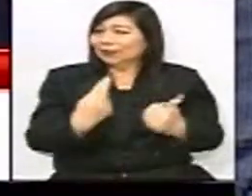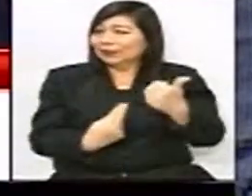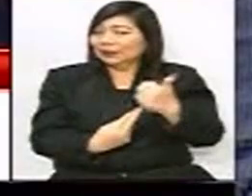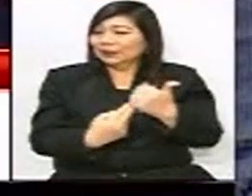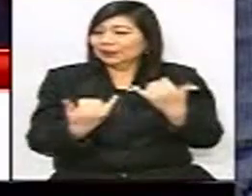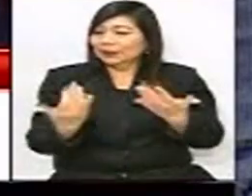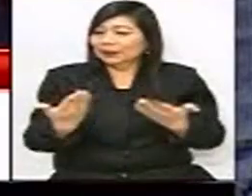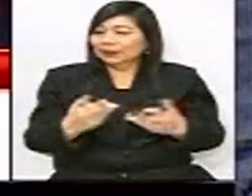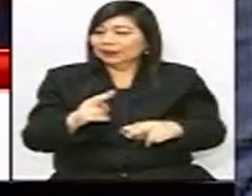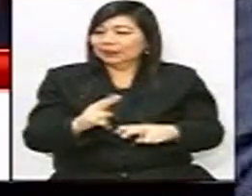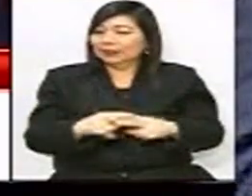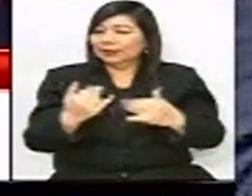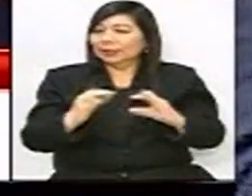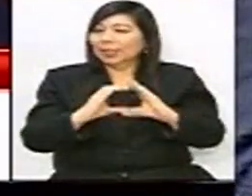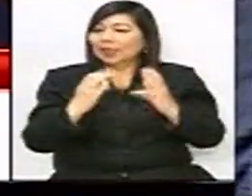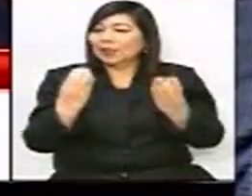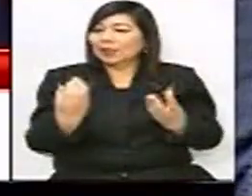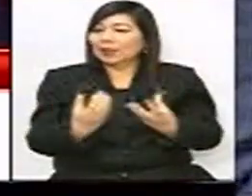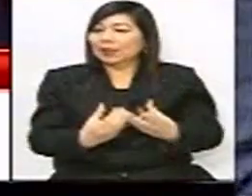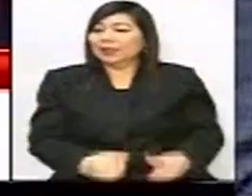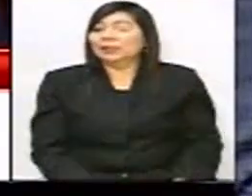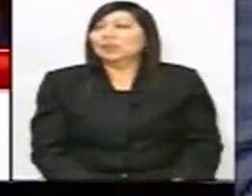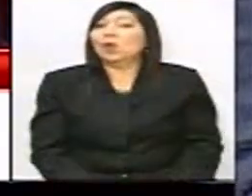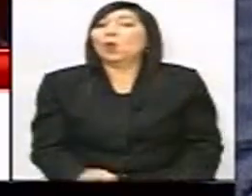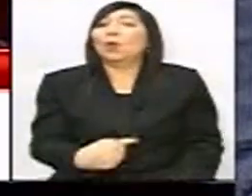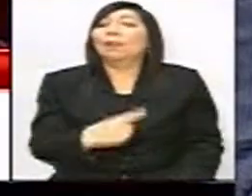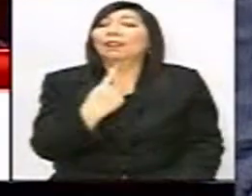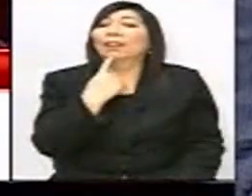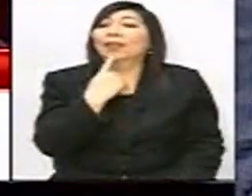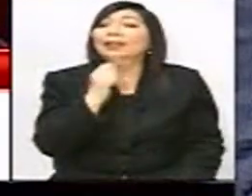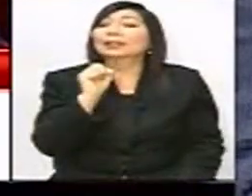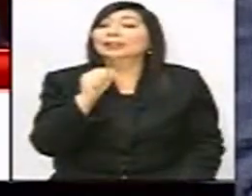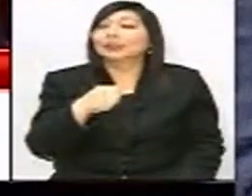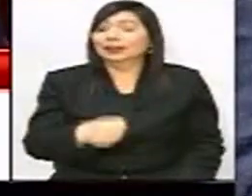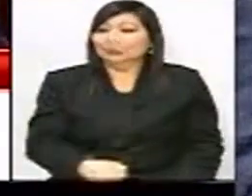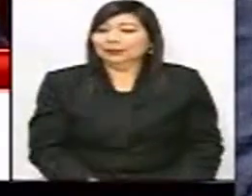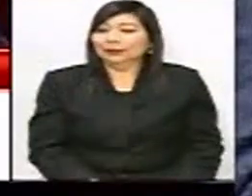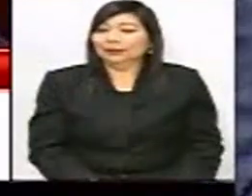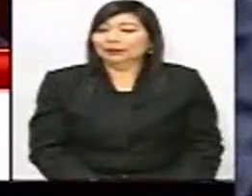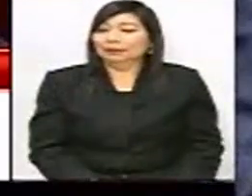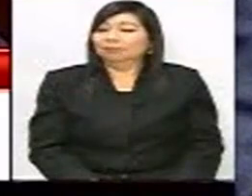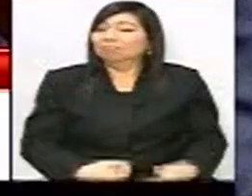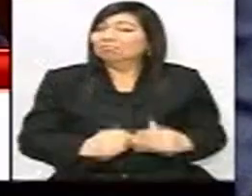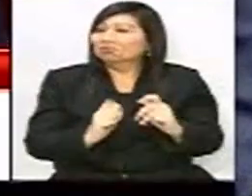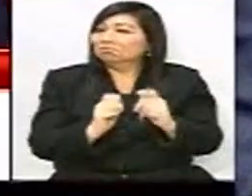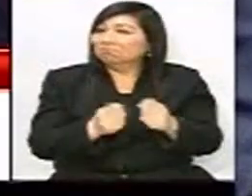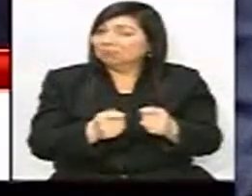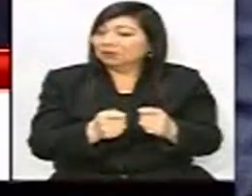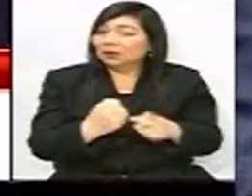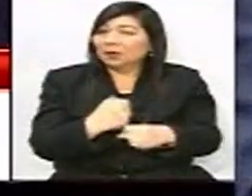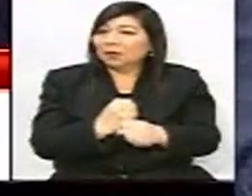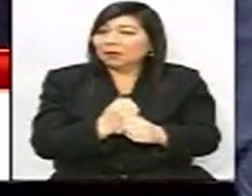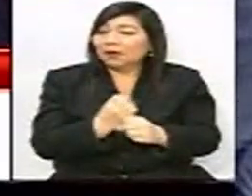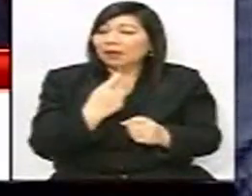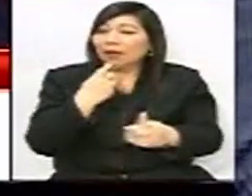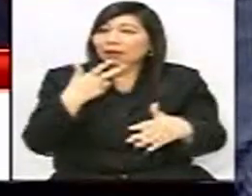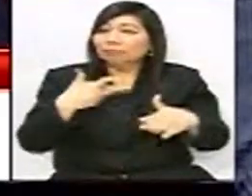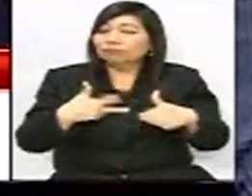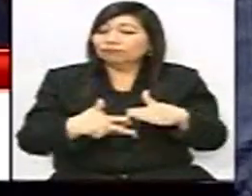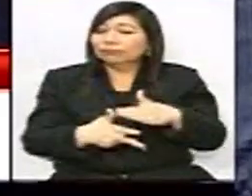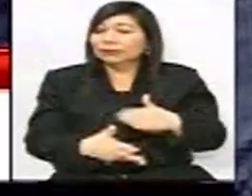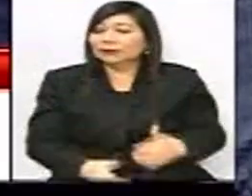aquí ahora sentado en este Congreso de la República, cuando decía sí es prudente entregar la otra etapa de los